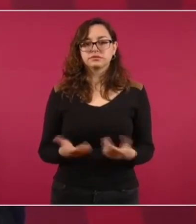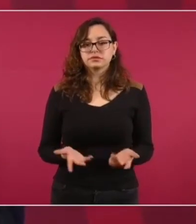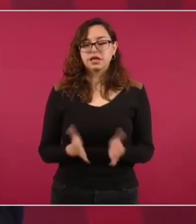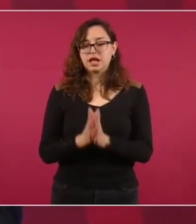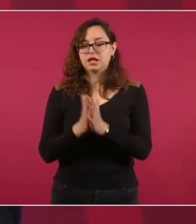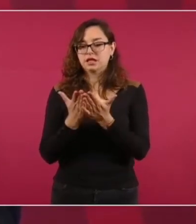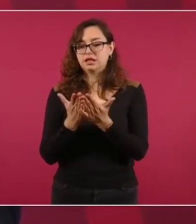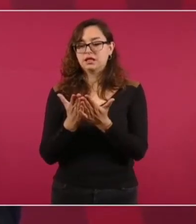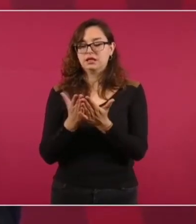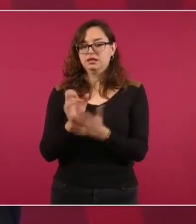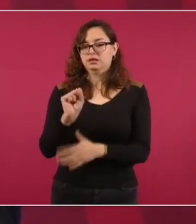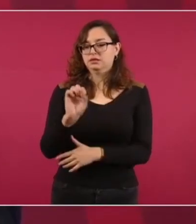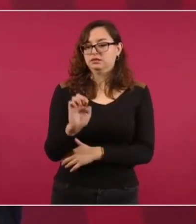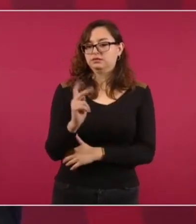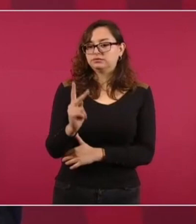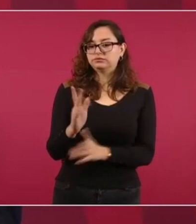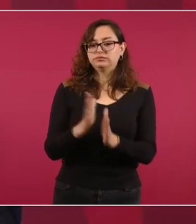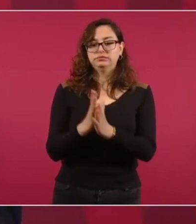gratuitos